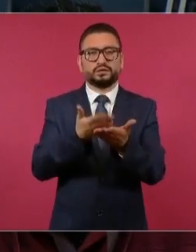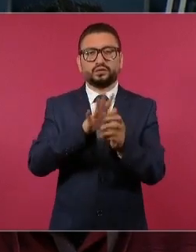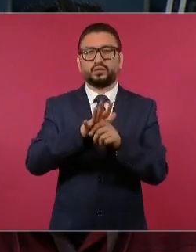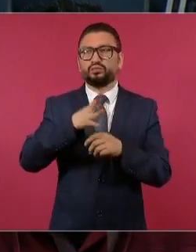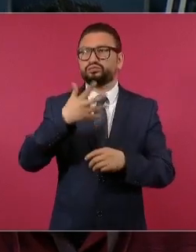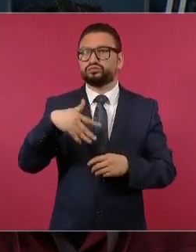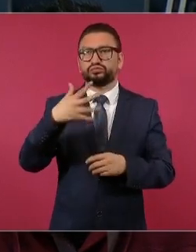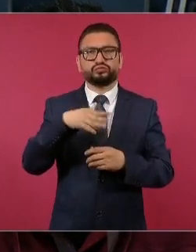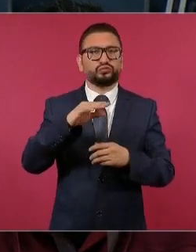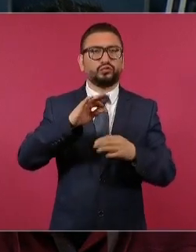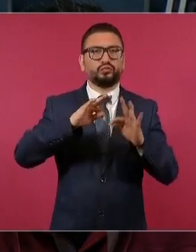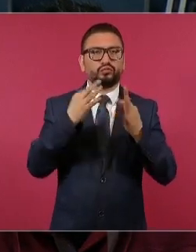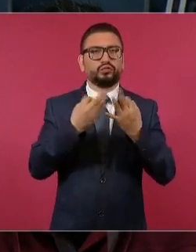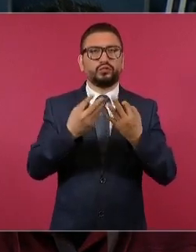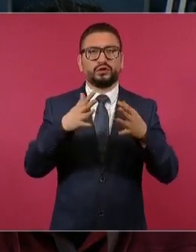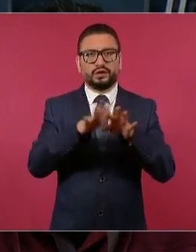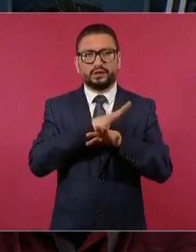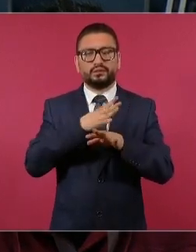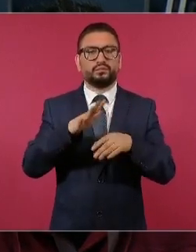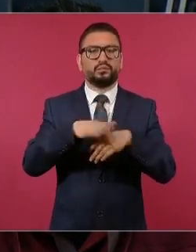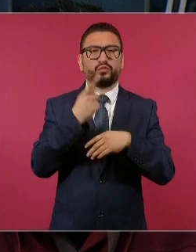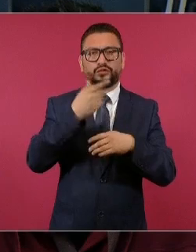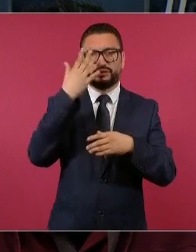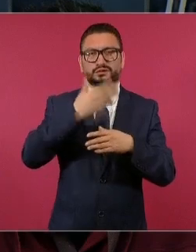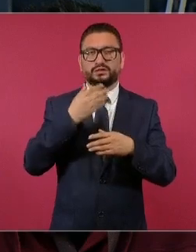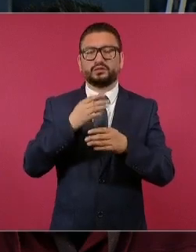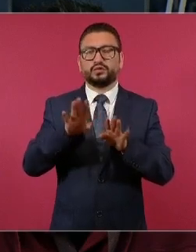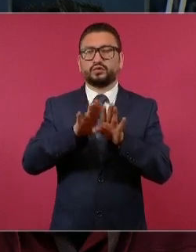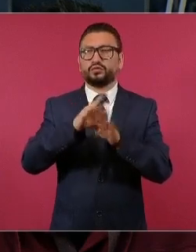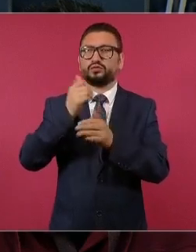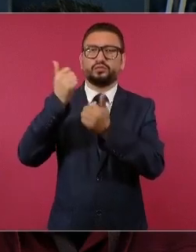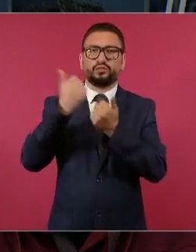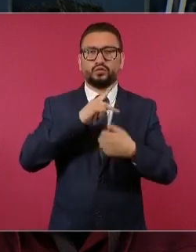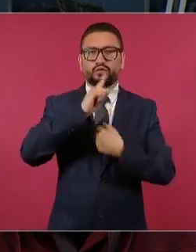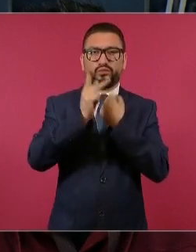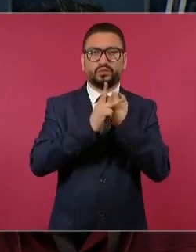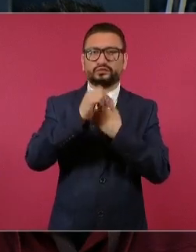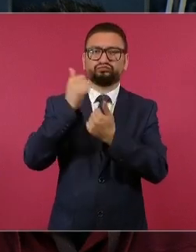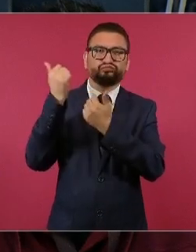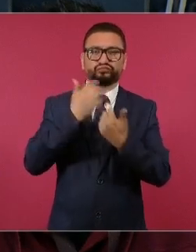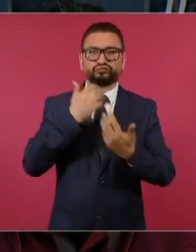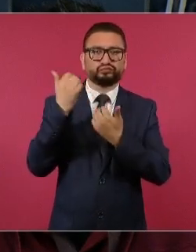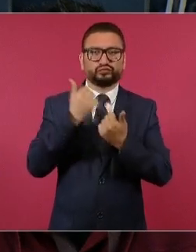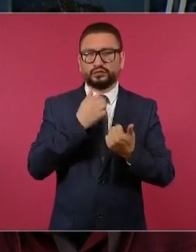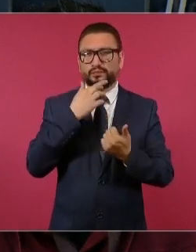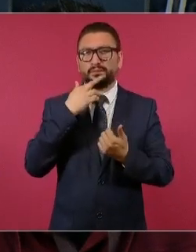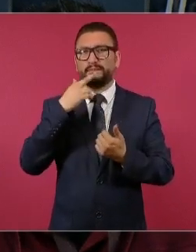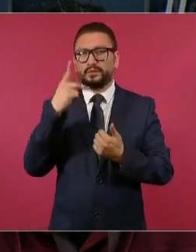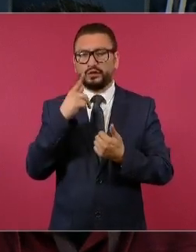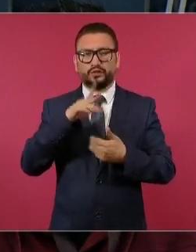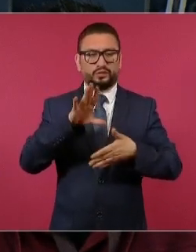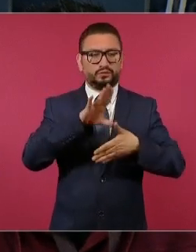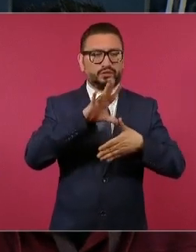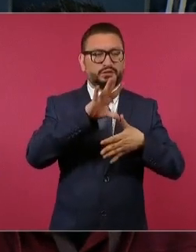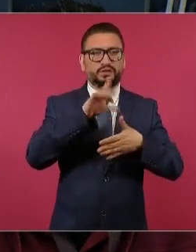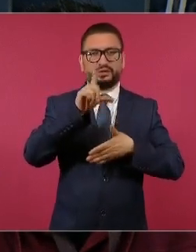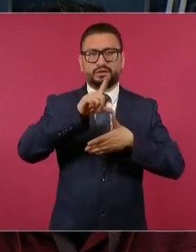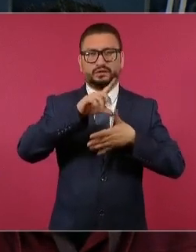buscar este esquema de lo que es la sustitución de importaciones, de buscar o promover más bien la integración de América